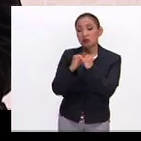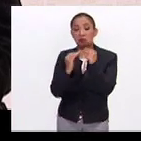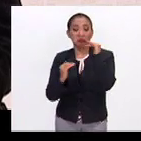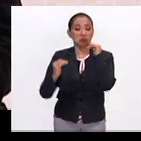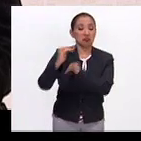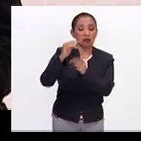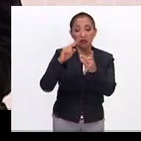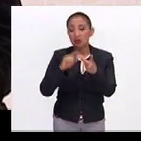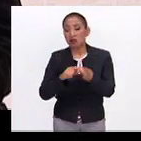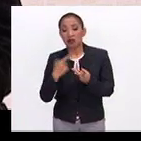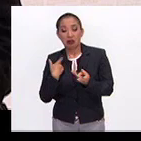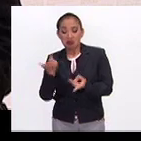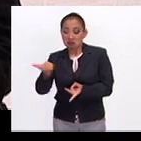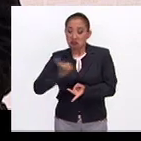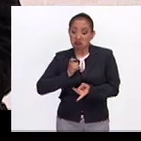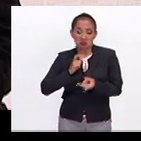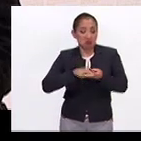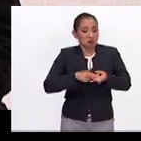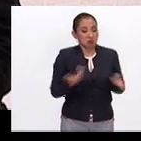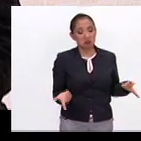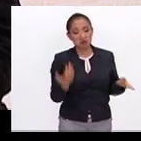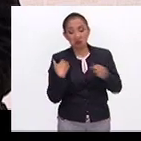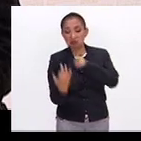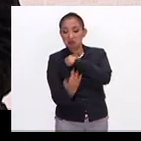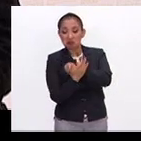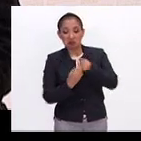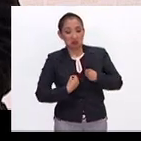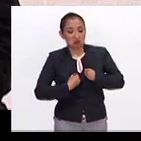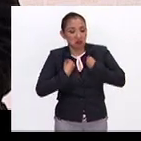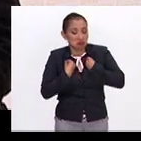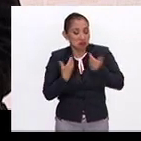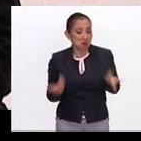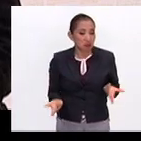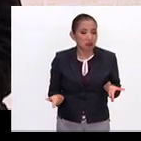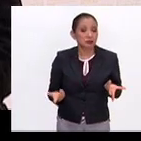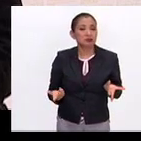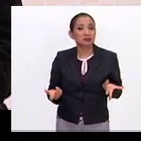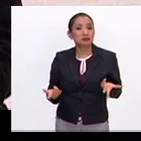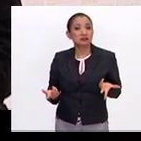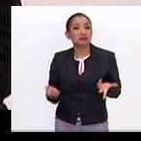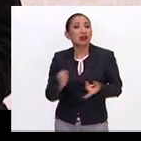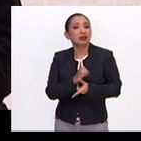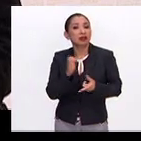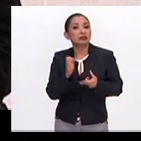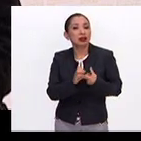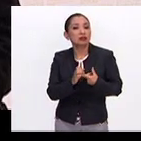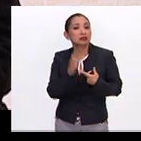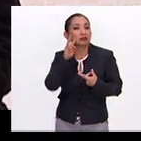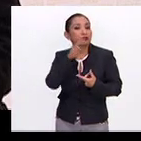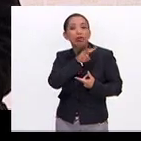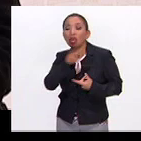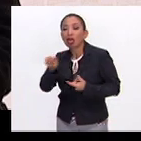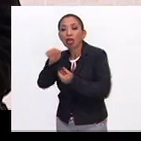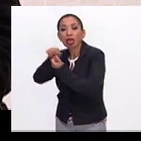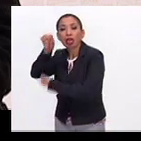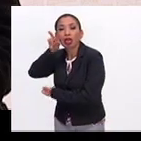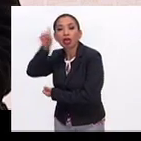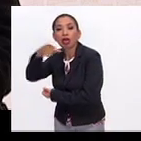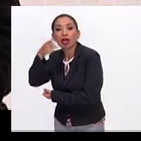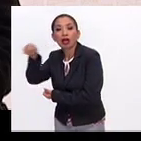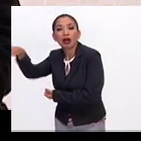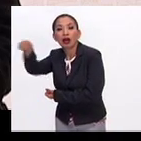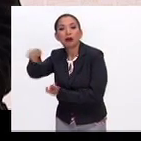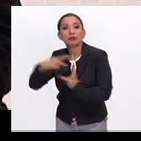bienestar. Entonces, ¿por qué tendrías que hablar por aquellas personas que no pueden ni siquiera costear su